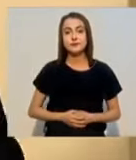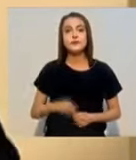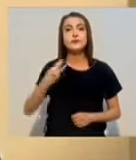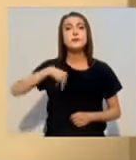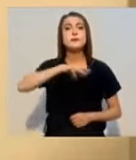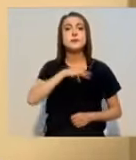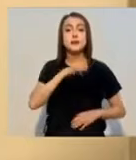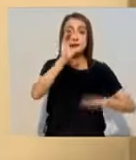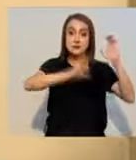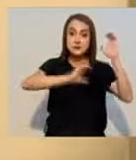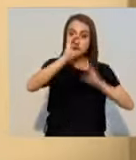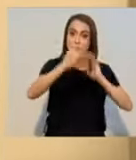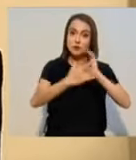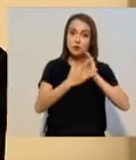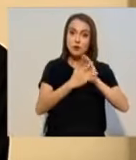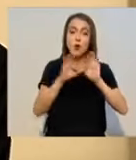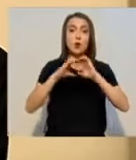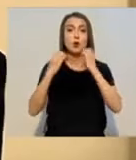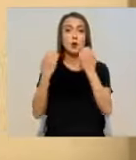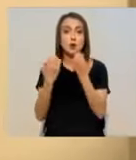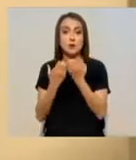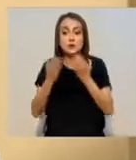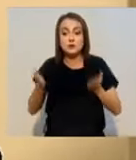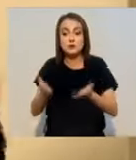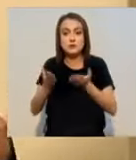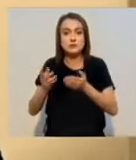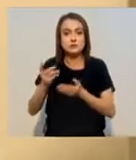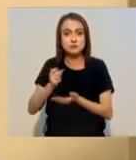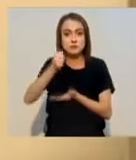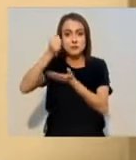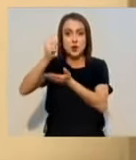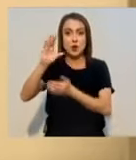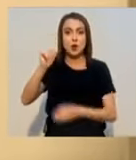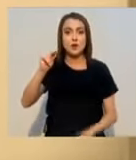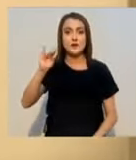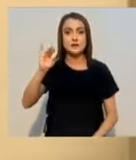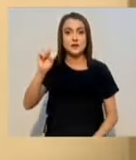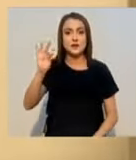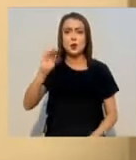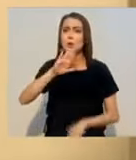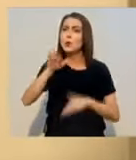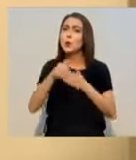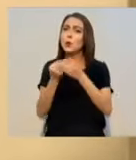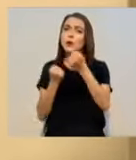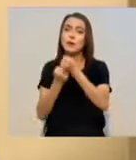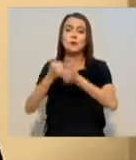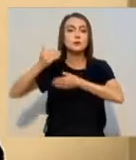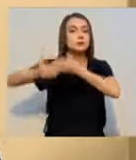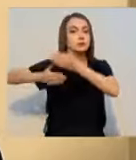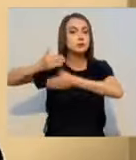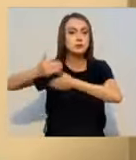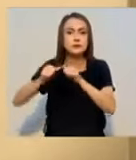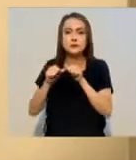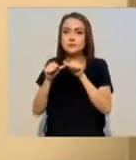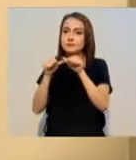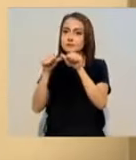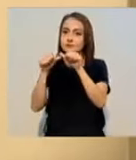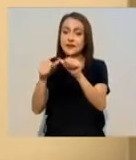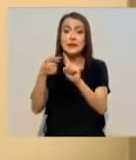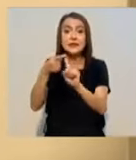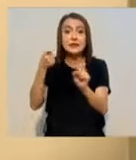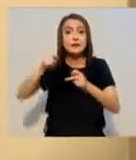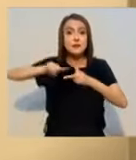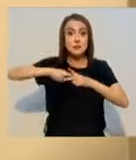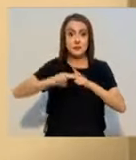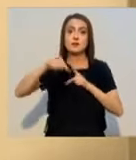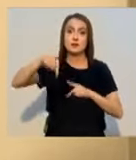al Ministerio de Ciencia y Tecnología, a la Comisión de Incentivos y al CONICIT por todo el apoyo que nos han dado, apoyo continuo desde